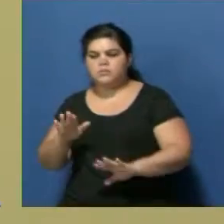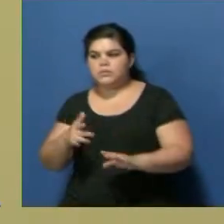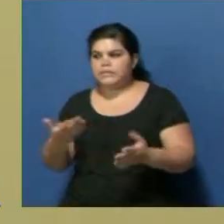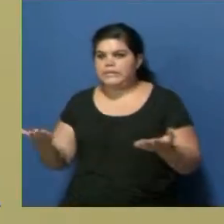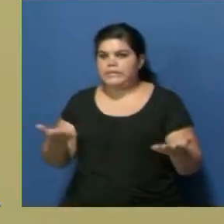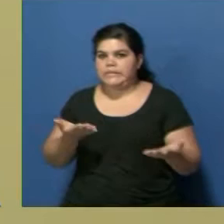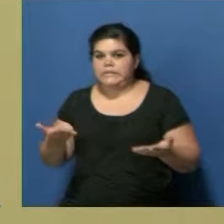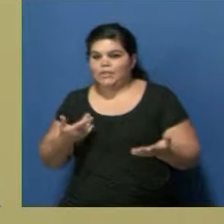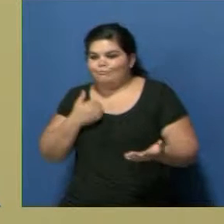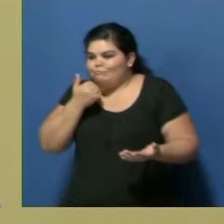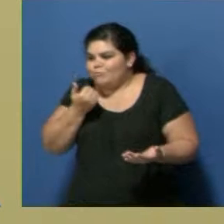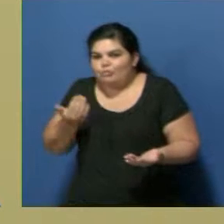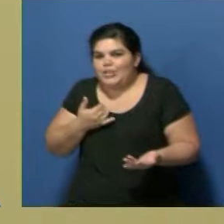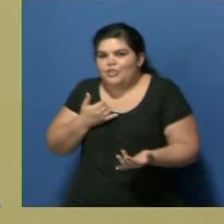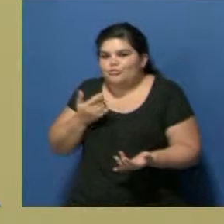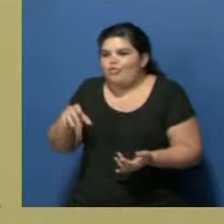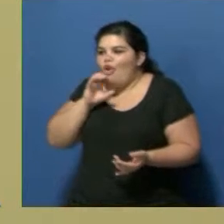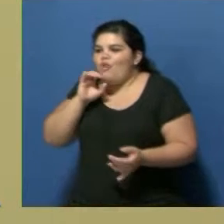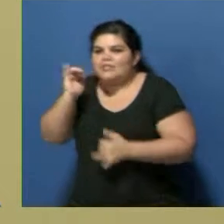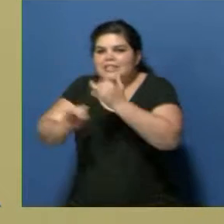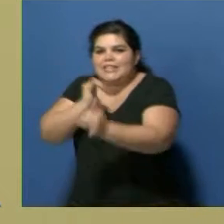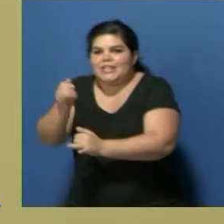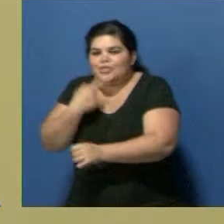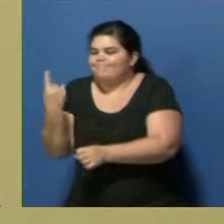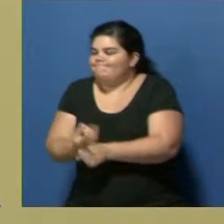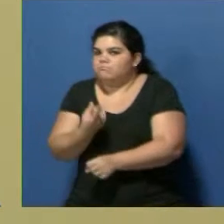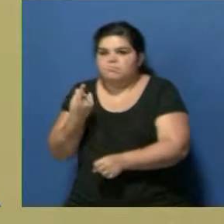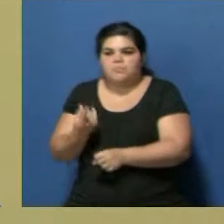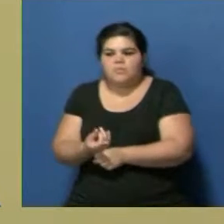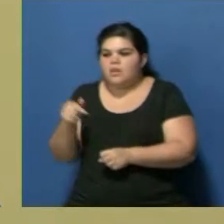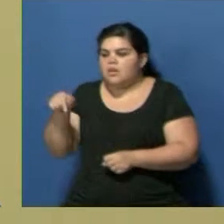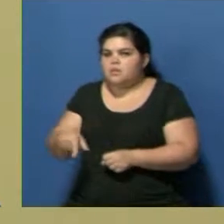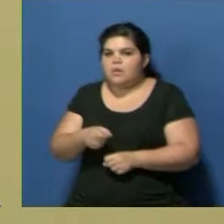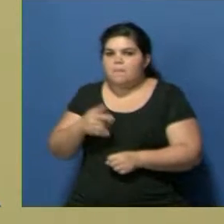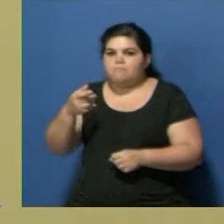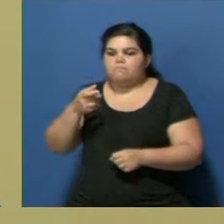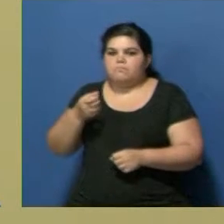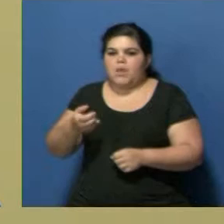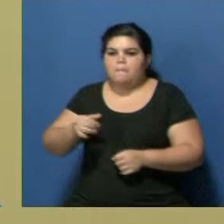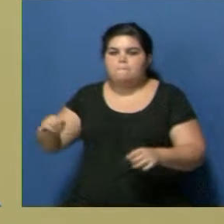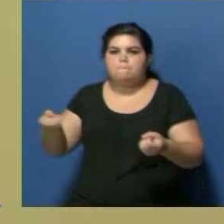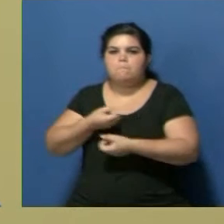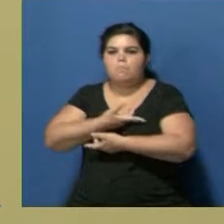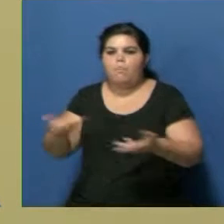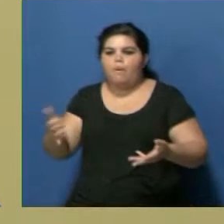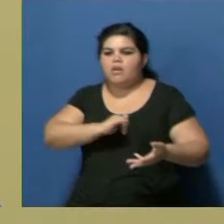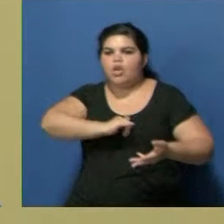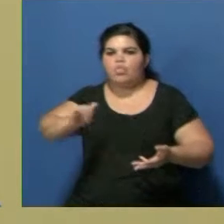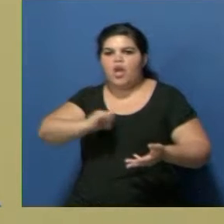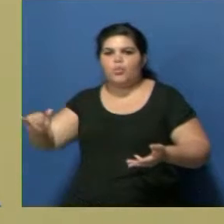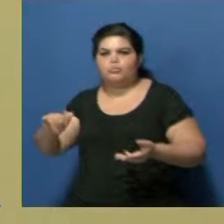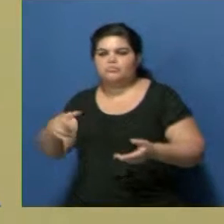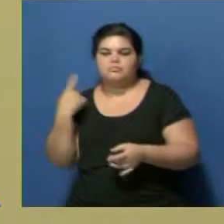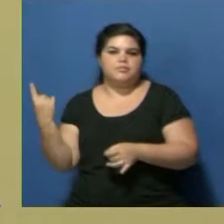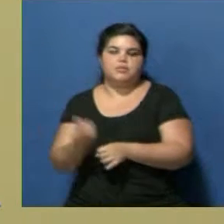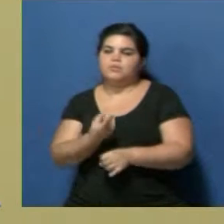No puedo hacerlo. Me parece que es un riesgo inmenso hacer la denuncia pública. Tal vez no tenga la repercusión que tuvo la mía